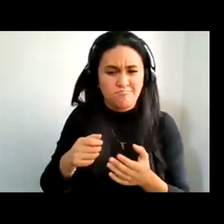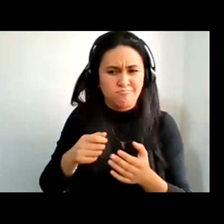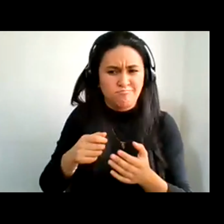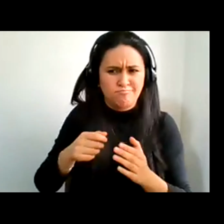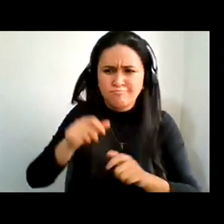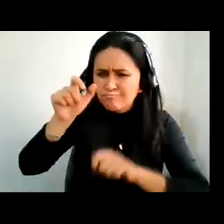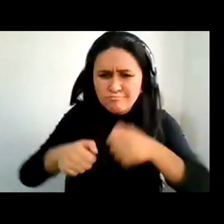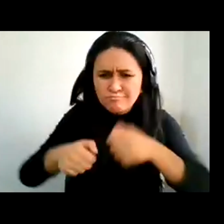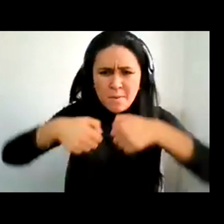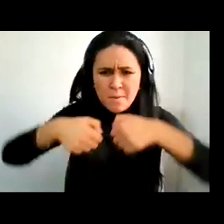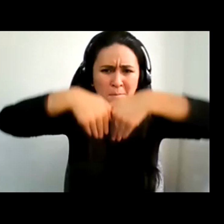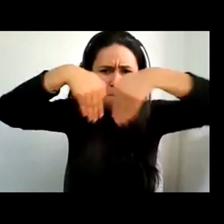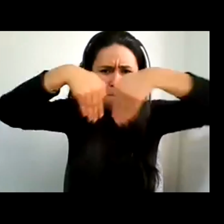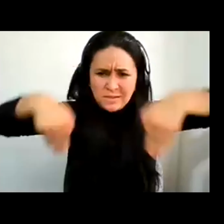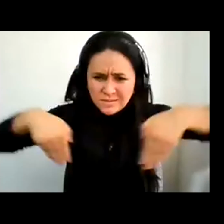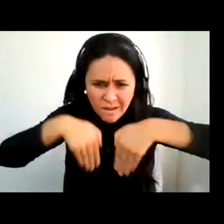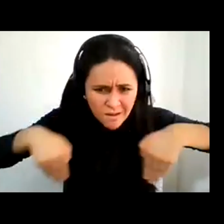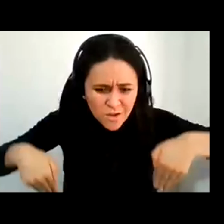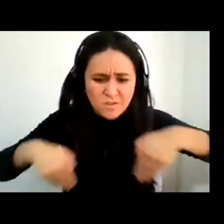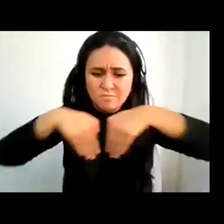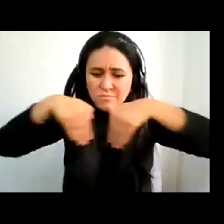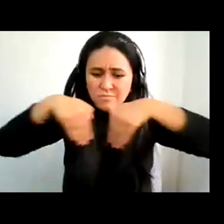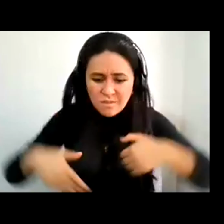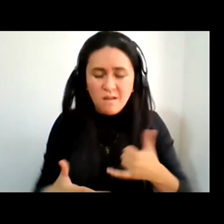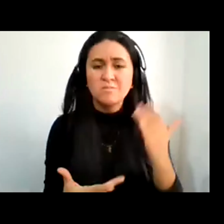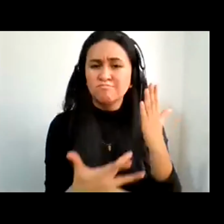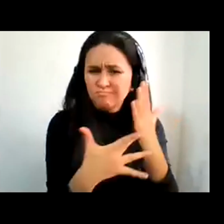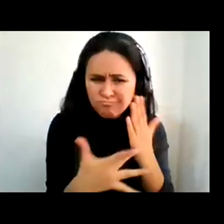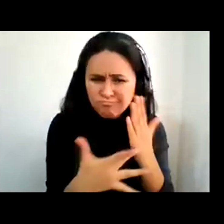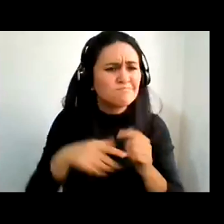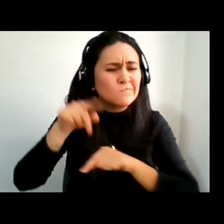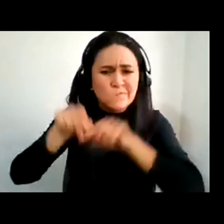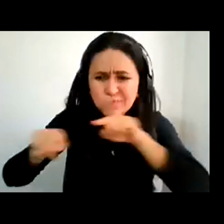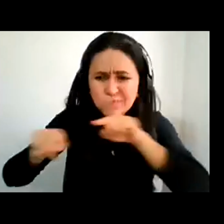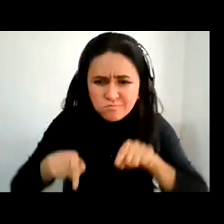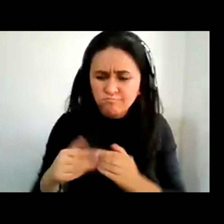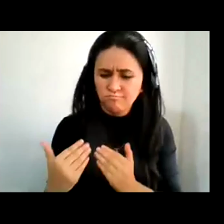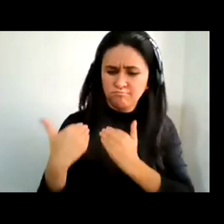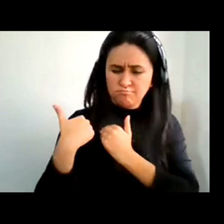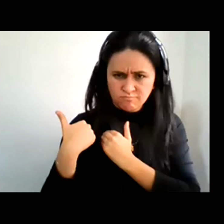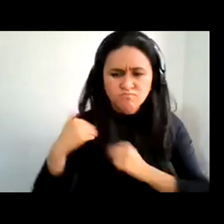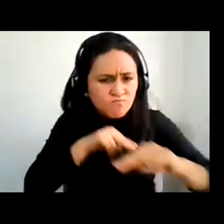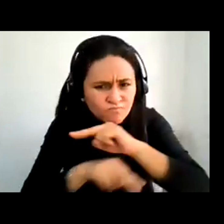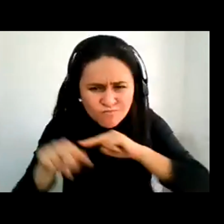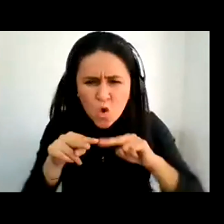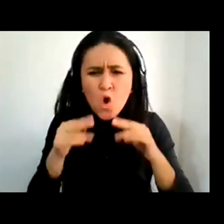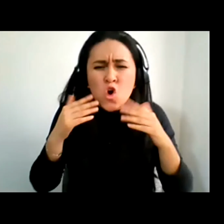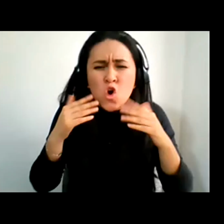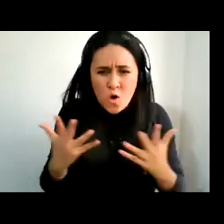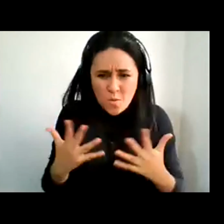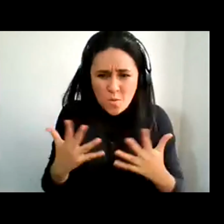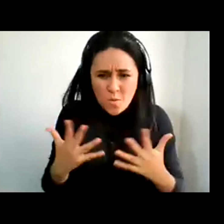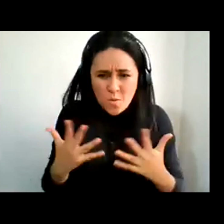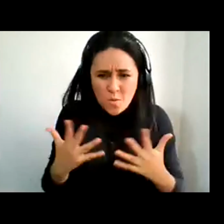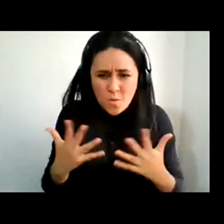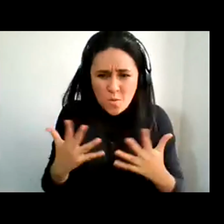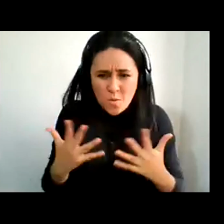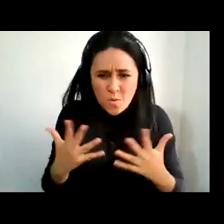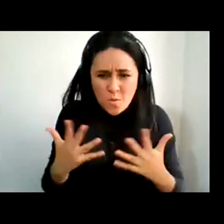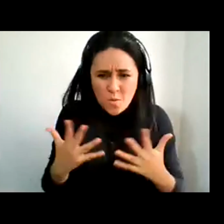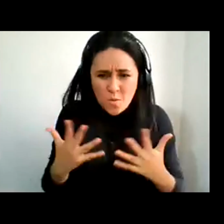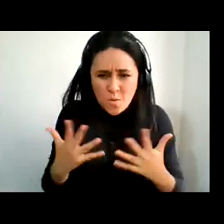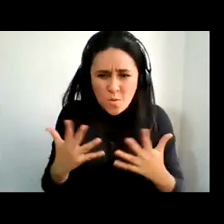de los ministerios de salud, equipos de salud responsables de la producción de intervenciones de salud directamente